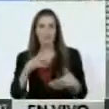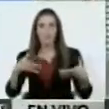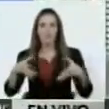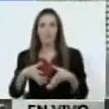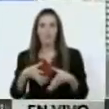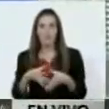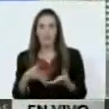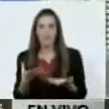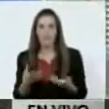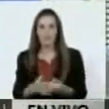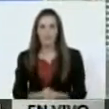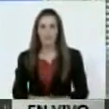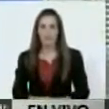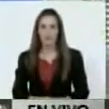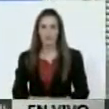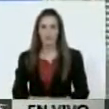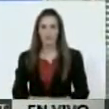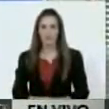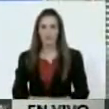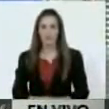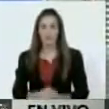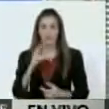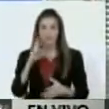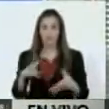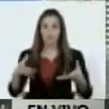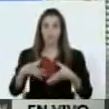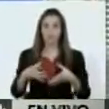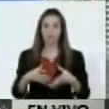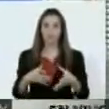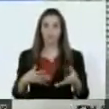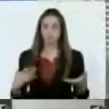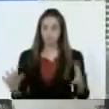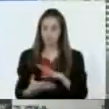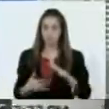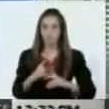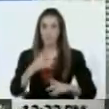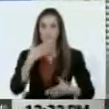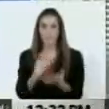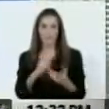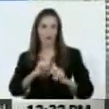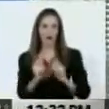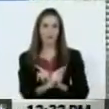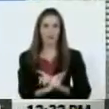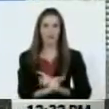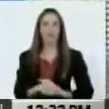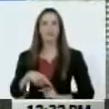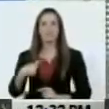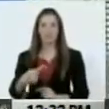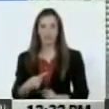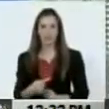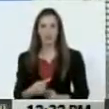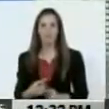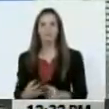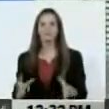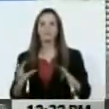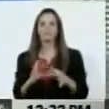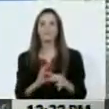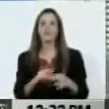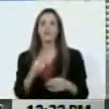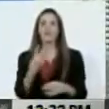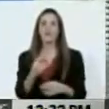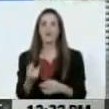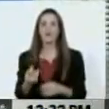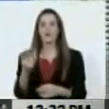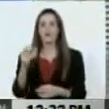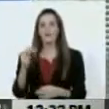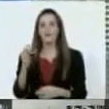movimiento, y cuando vio que eso estaba tan alborotado, pidió cambio rapidito. Después nos dejó enganchado el 4 de febrero y el